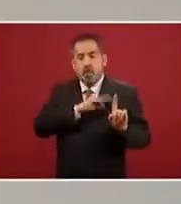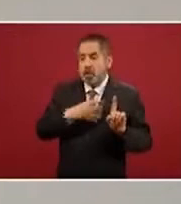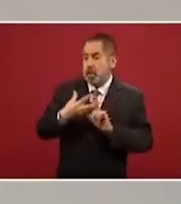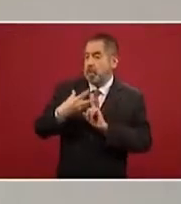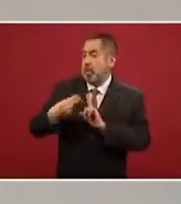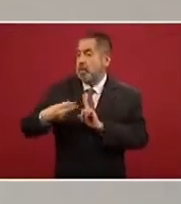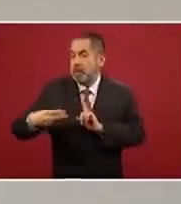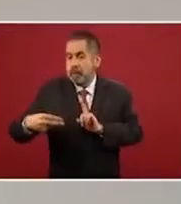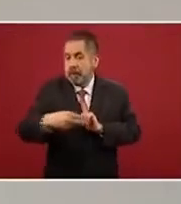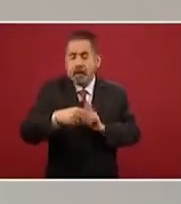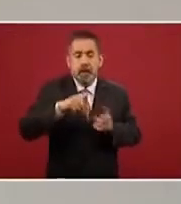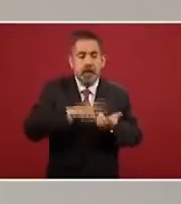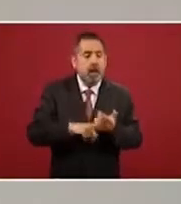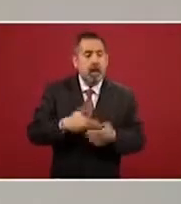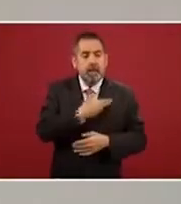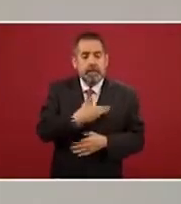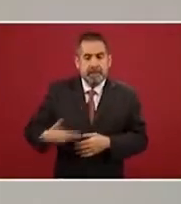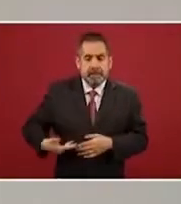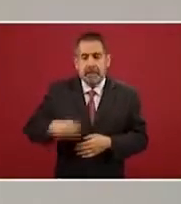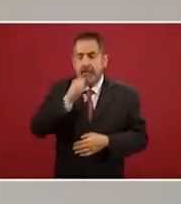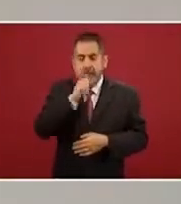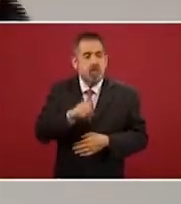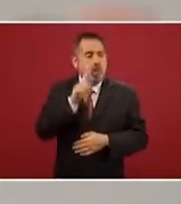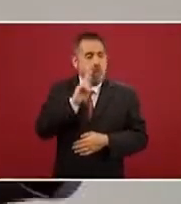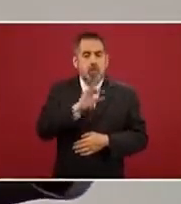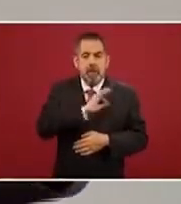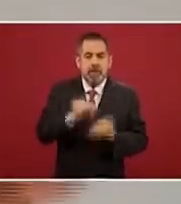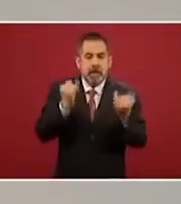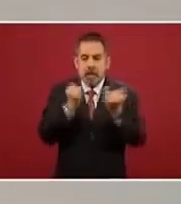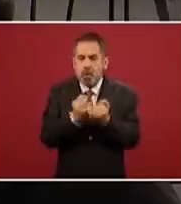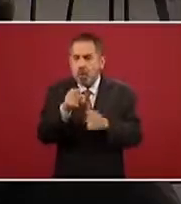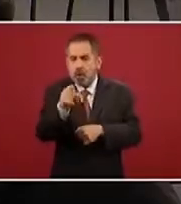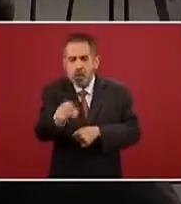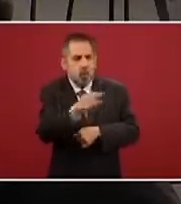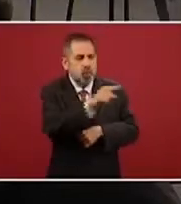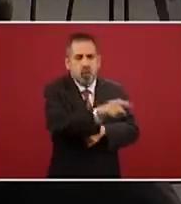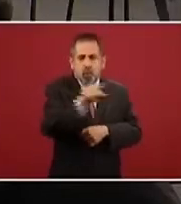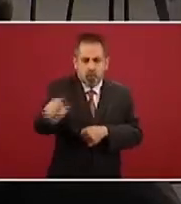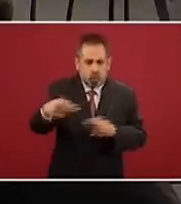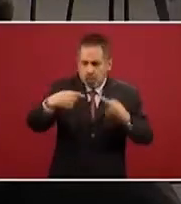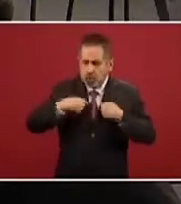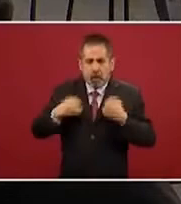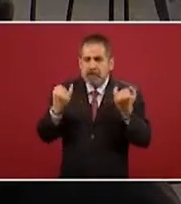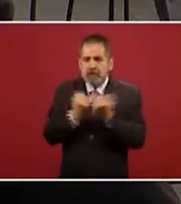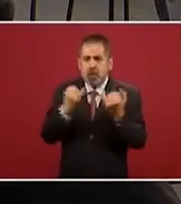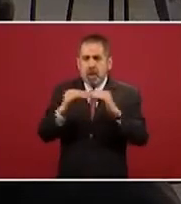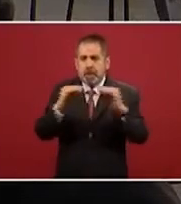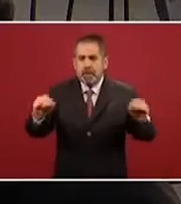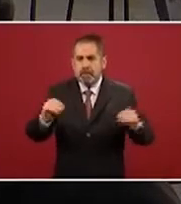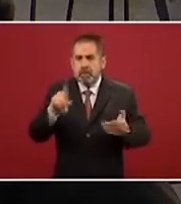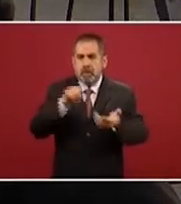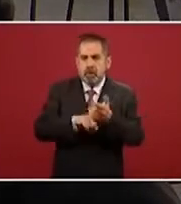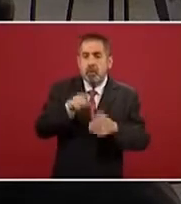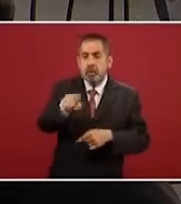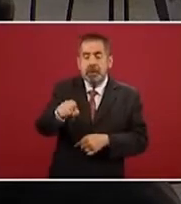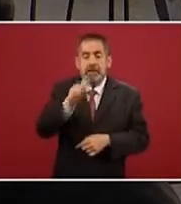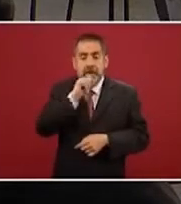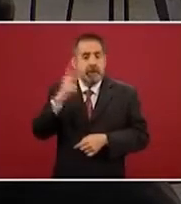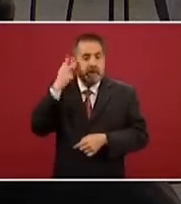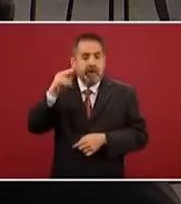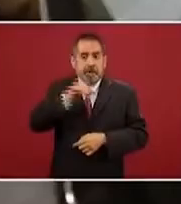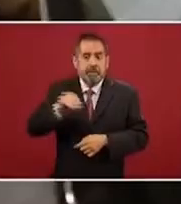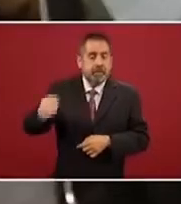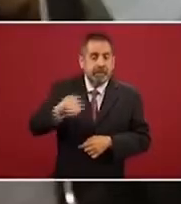otros, el presidente tiene la misma probabilidad de contagiar que tiene usted o que tengo yo. Y usted también hace recorridos, giras